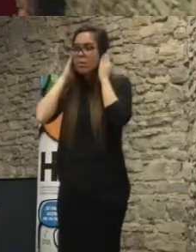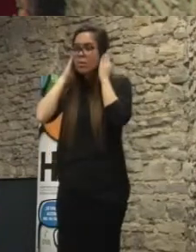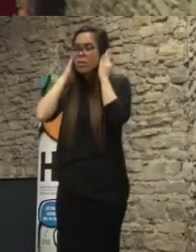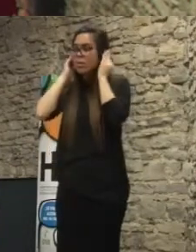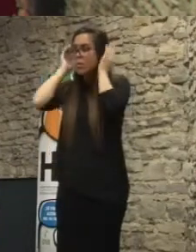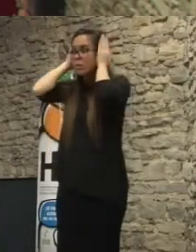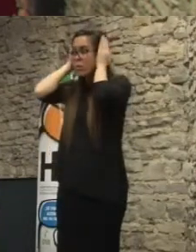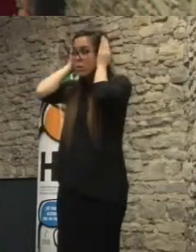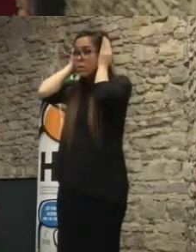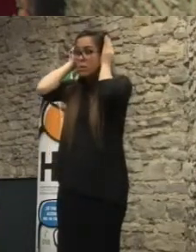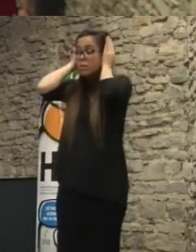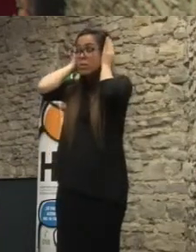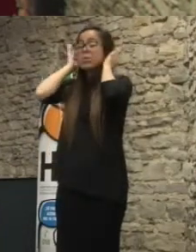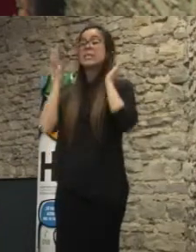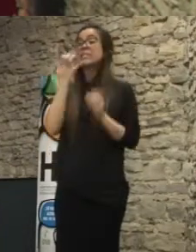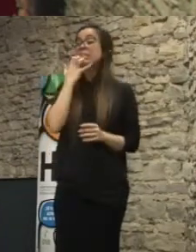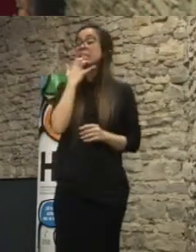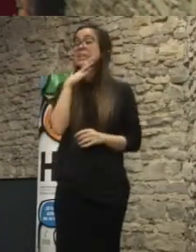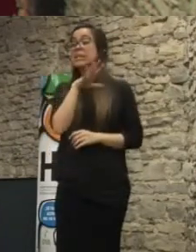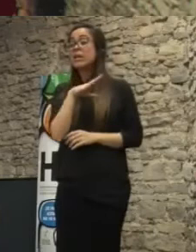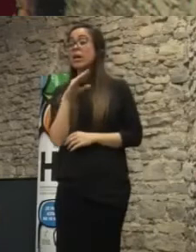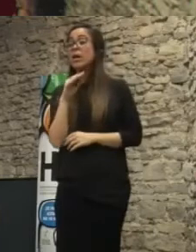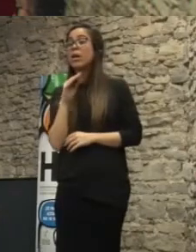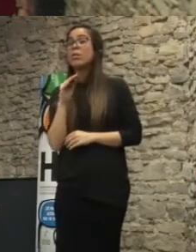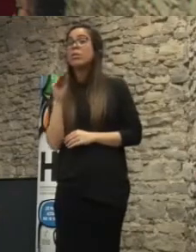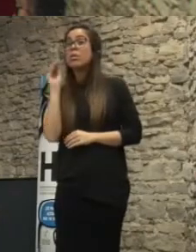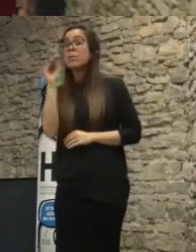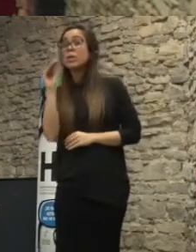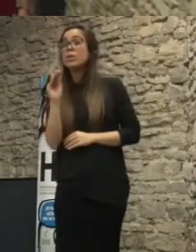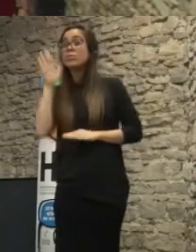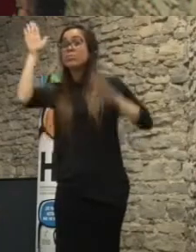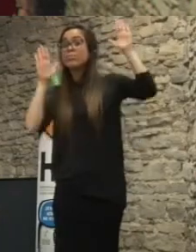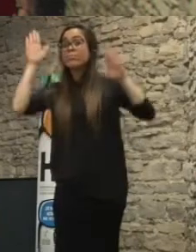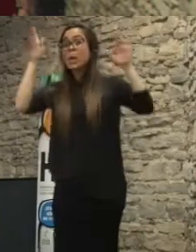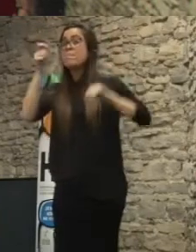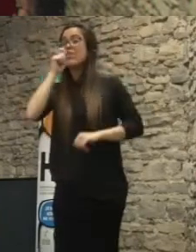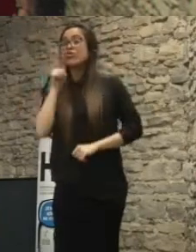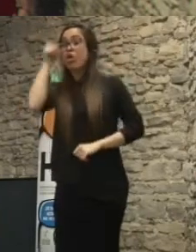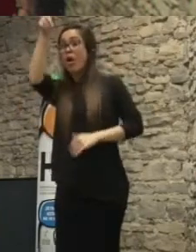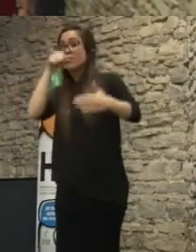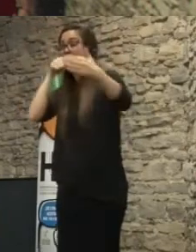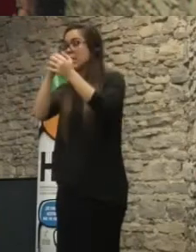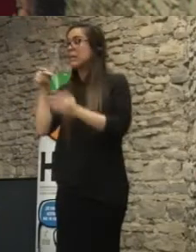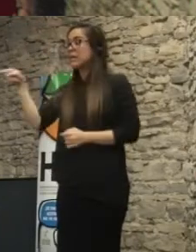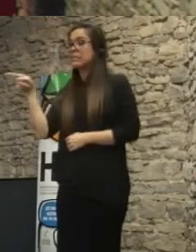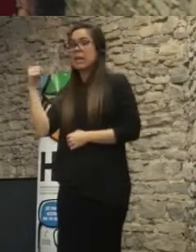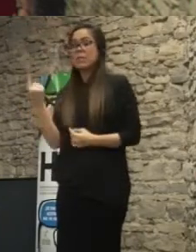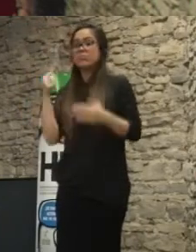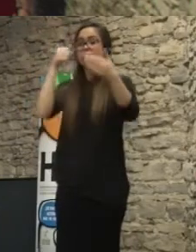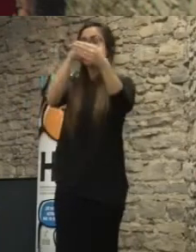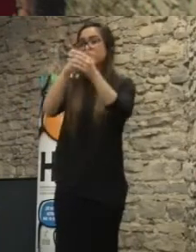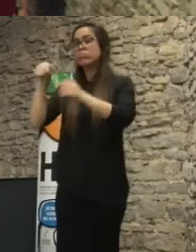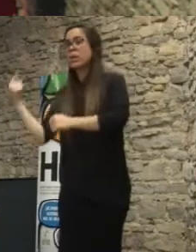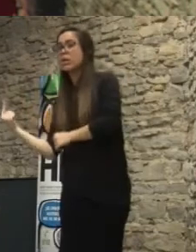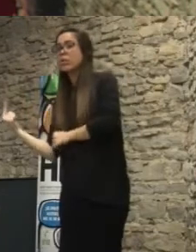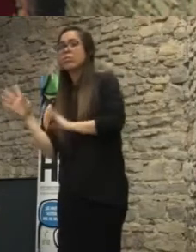Oye, si hay preguntas, levantáis la mano, hay un micrófono allí atrás, tengo este, nos acercamos y